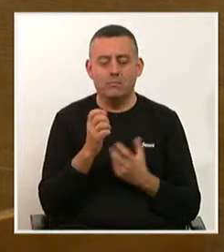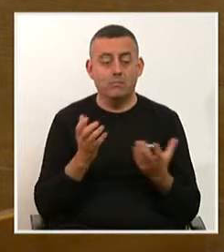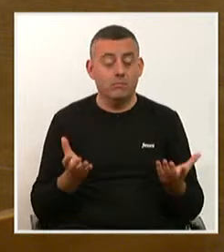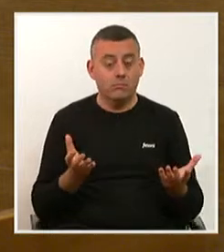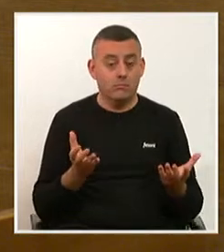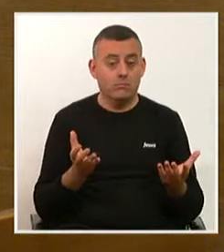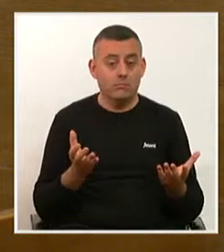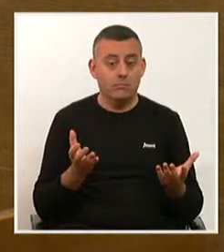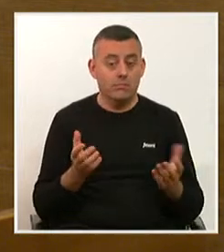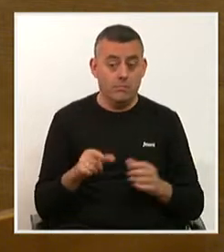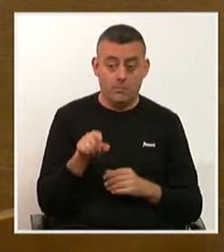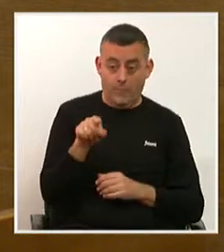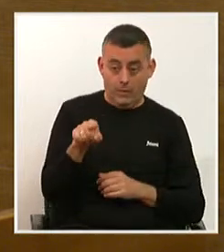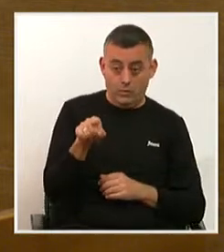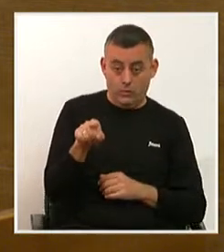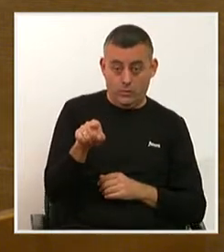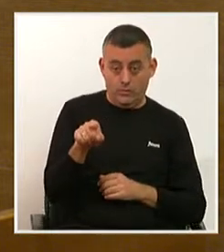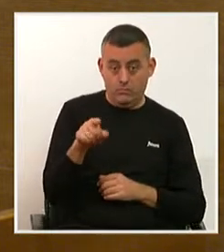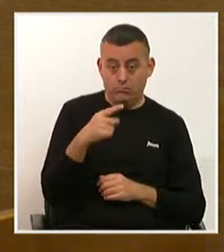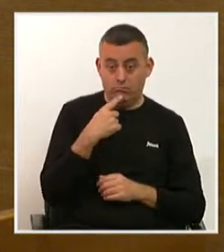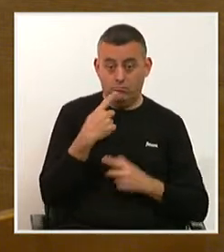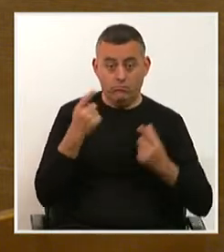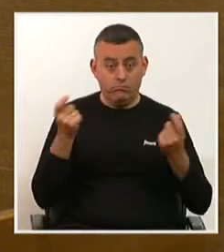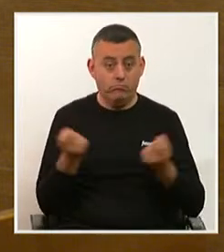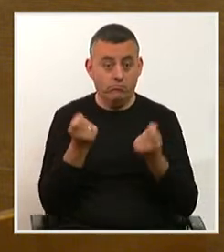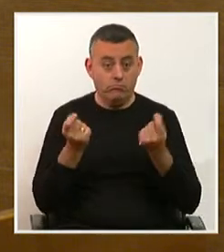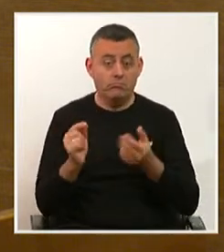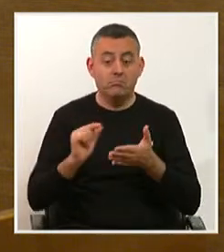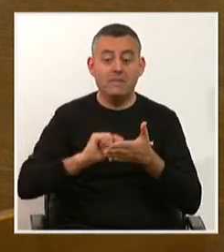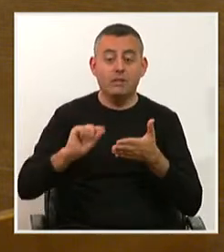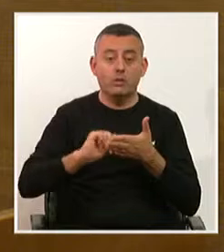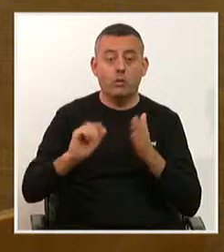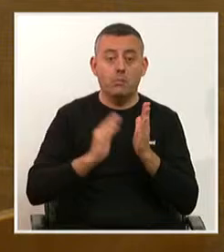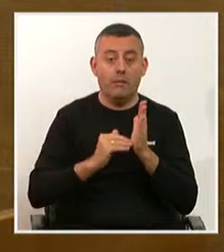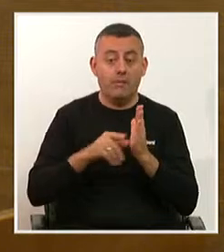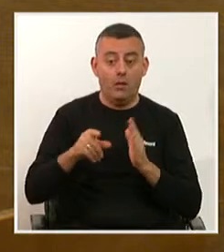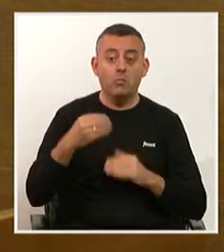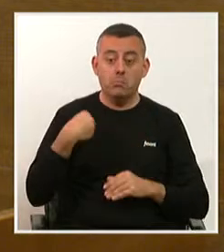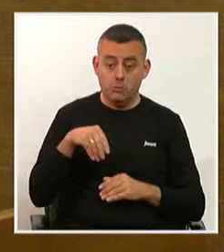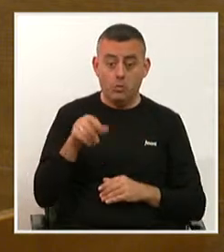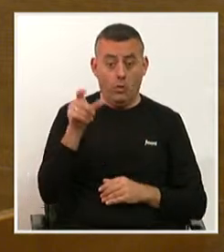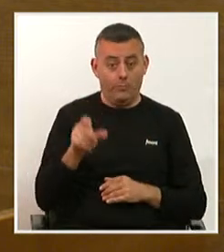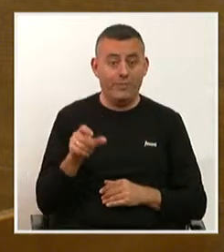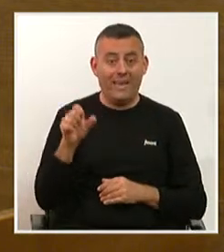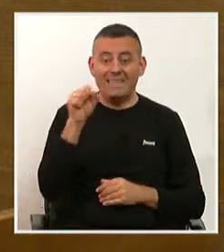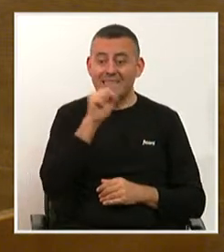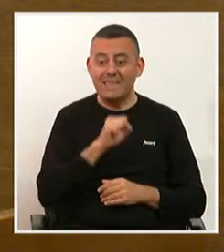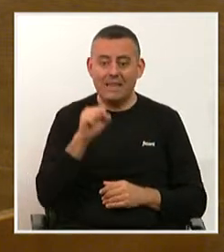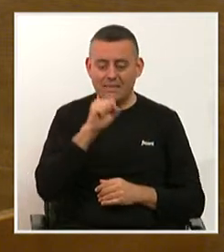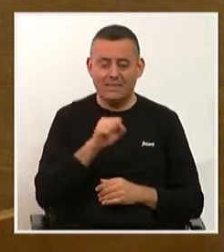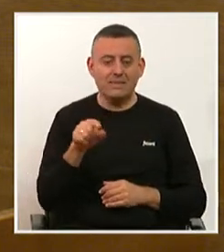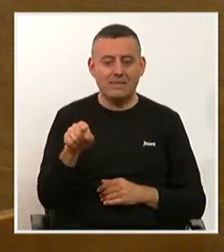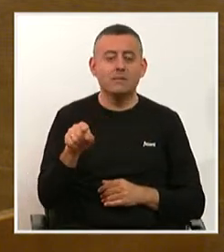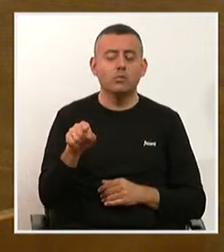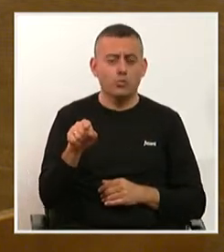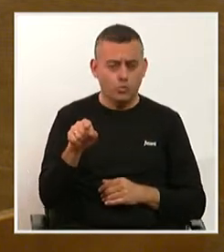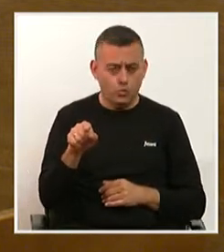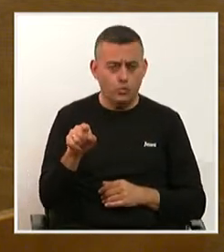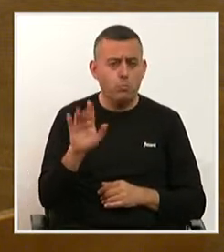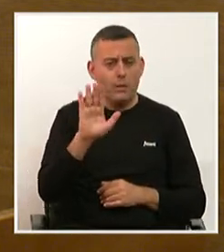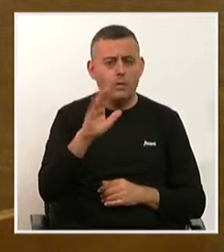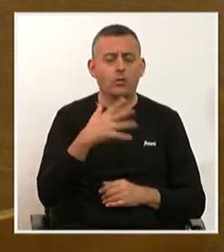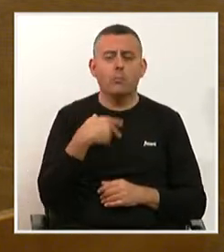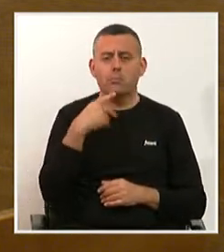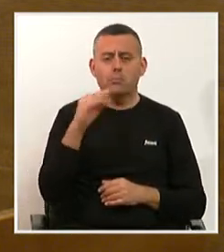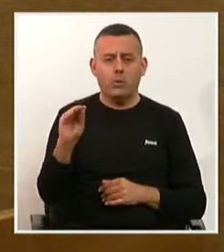año declarar un gran esor valenci como es Vicente Andrés est Pero yo preguntaré si si